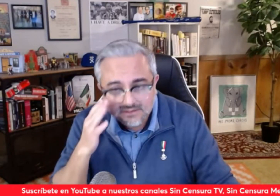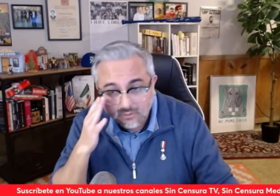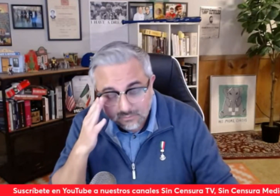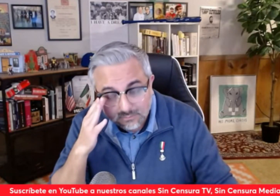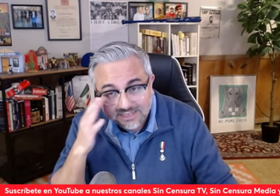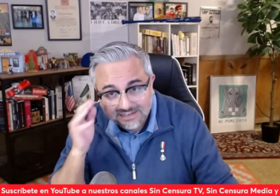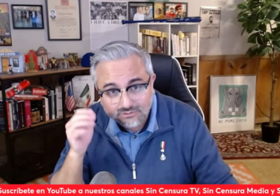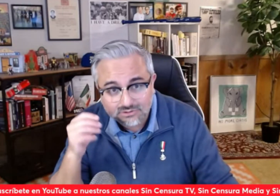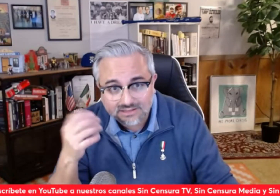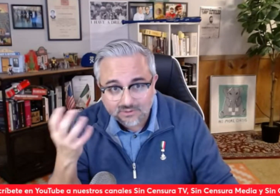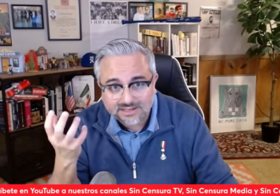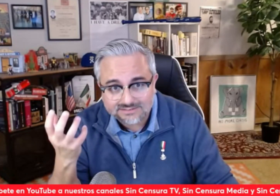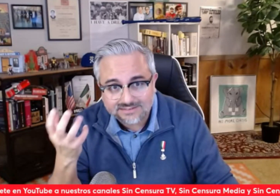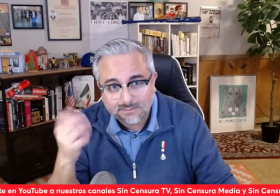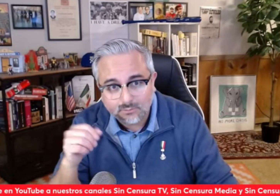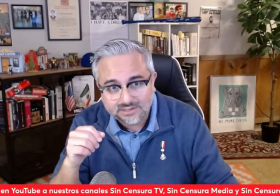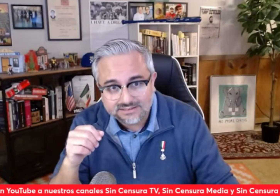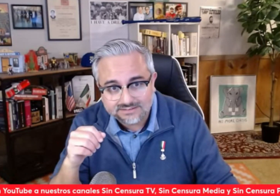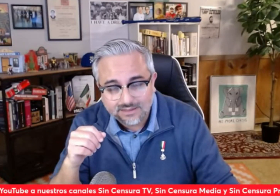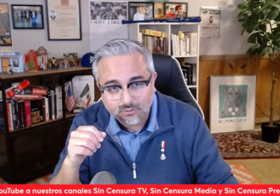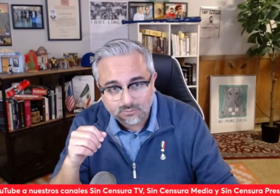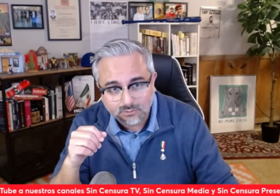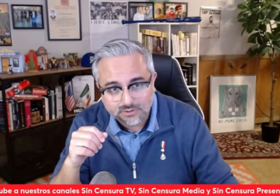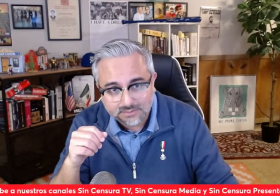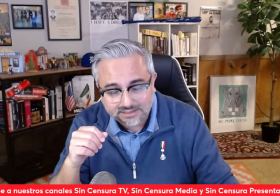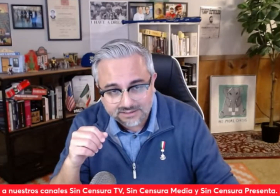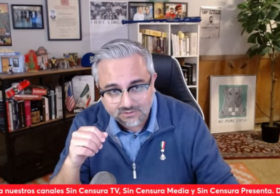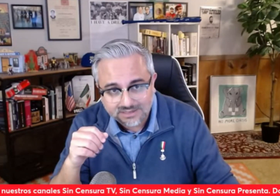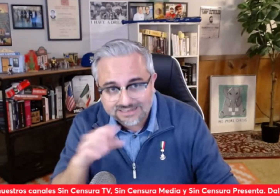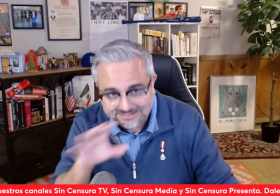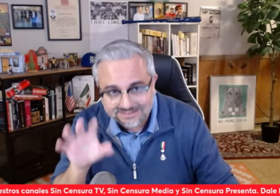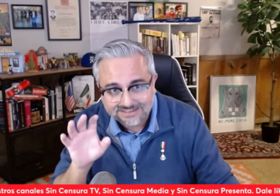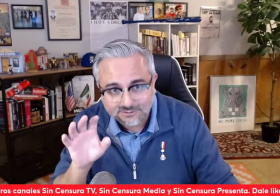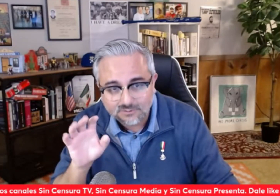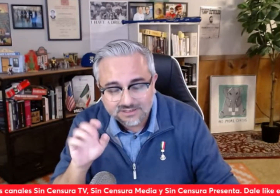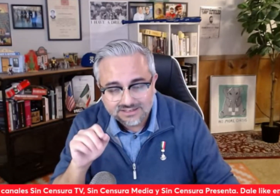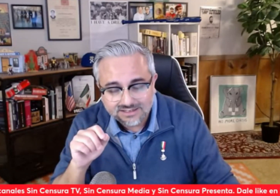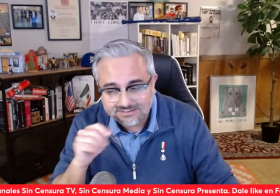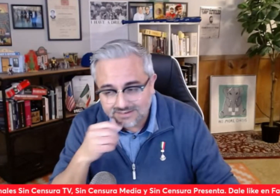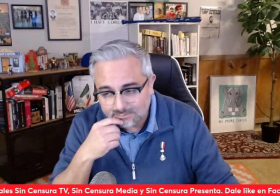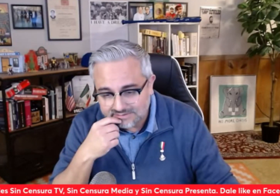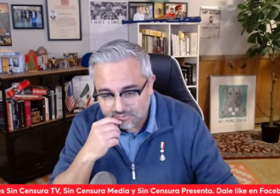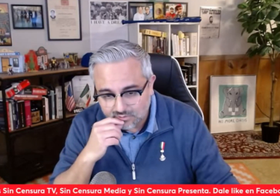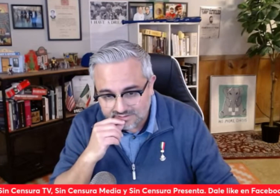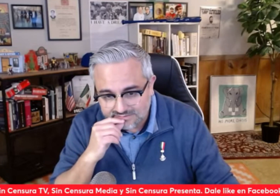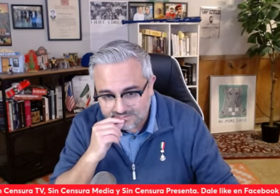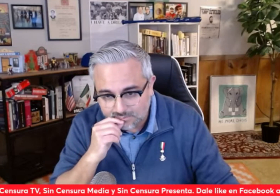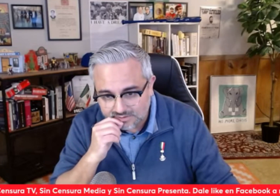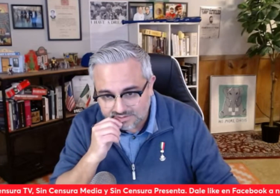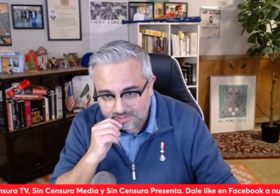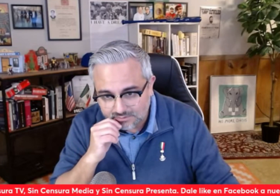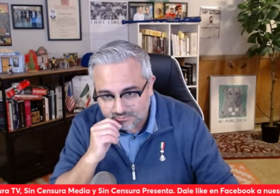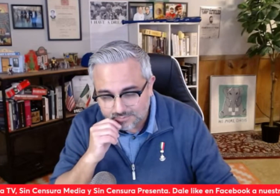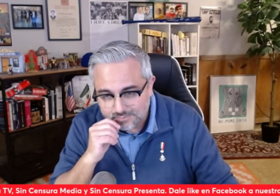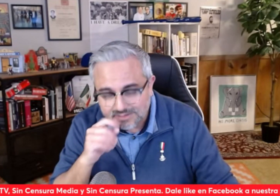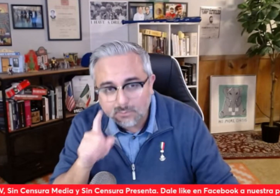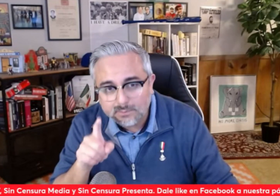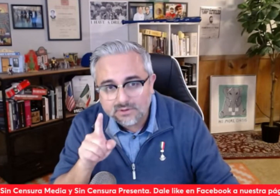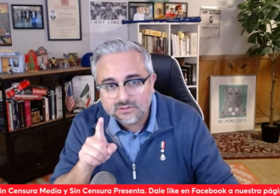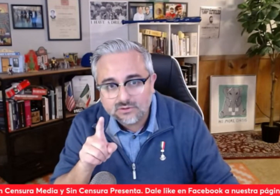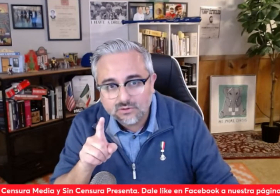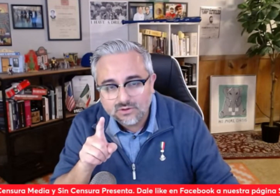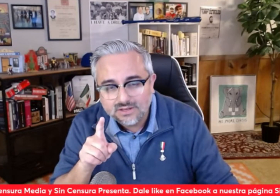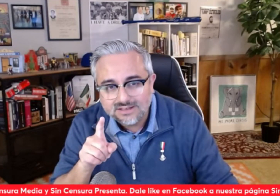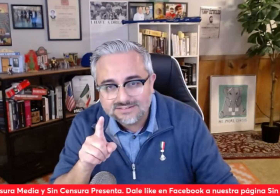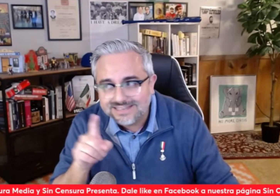protestas, ¿no? Imagínese usted ahora que está tan politizado el pueblo de México, así, ¿no? Así se le han pasado con este tipo de términos. Y lo